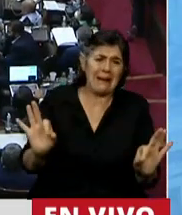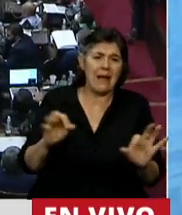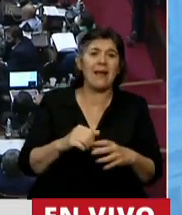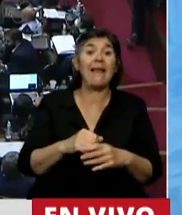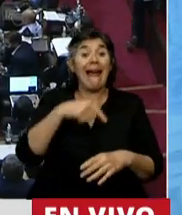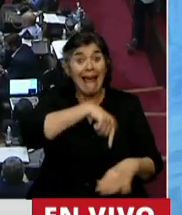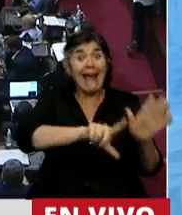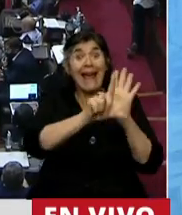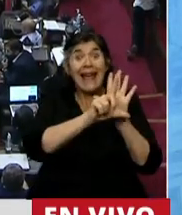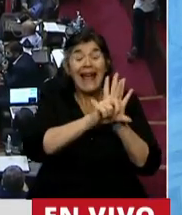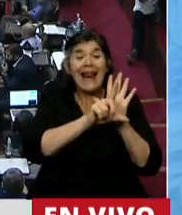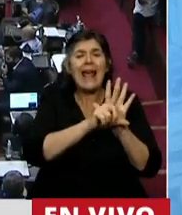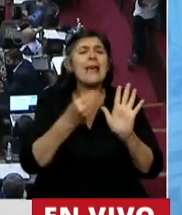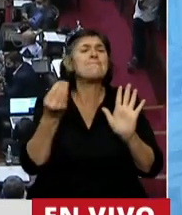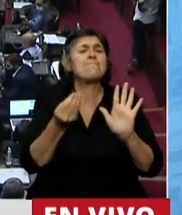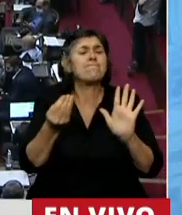hace